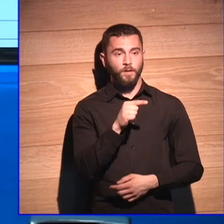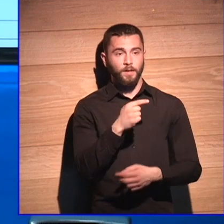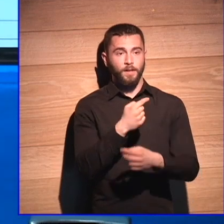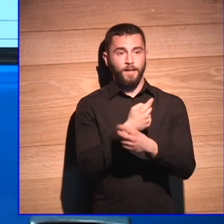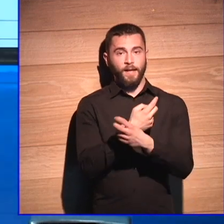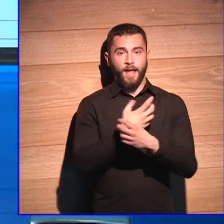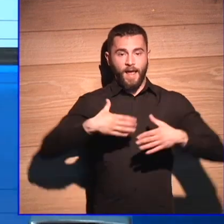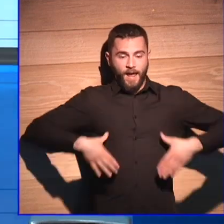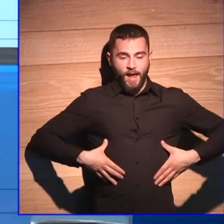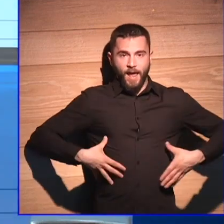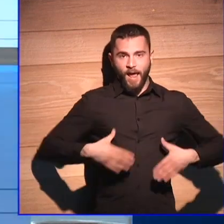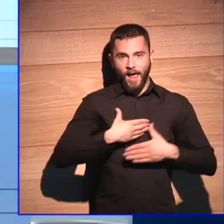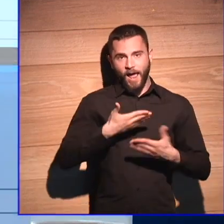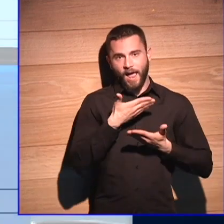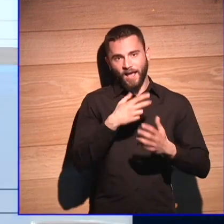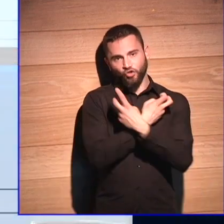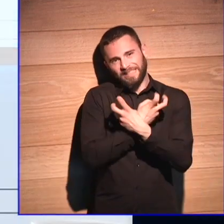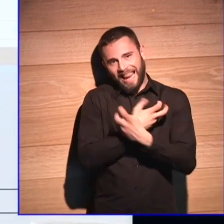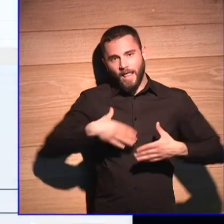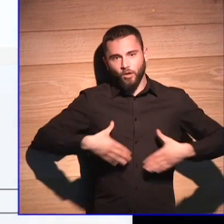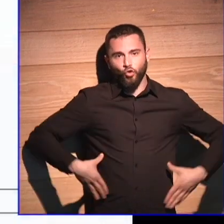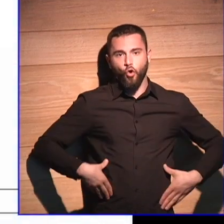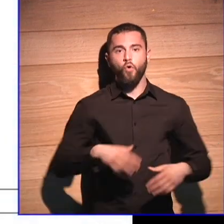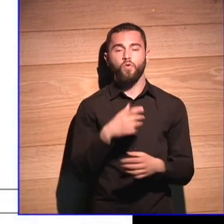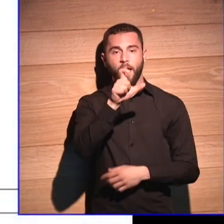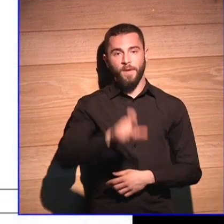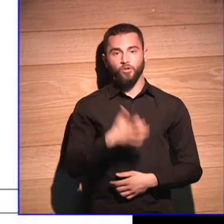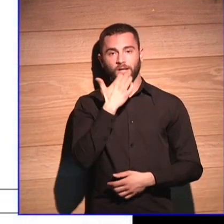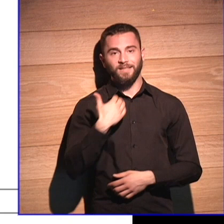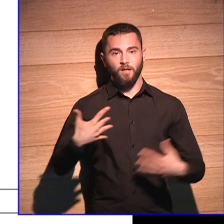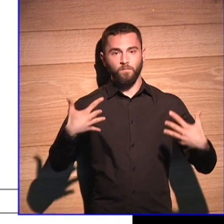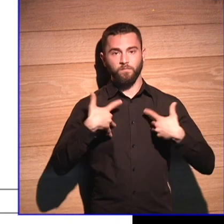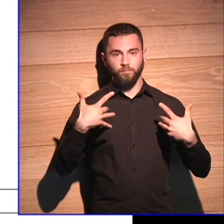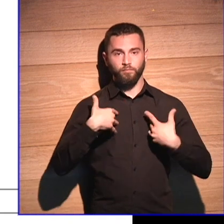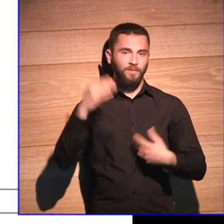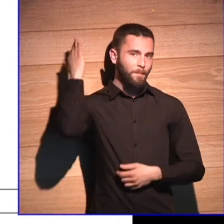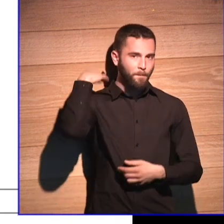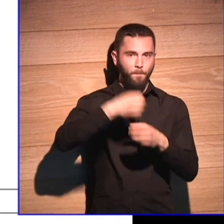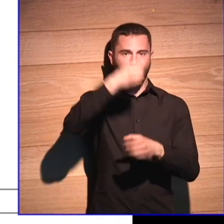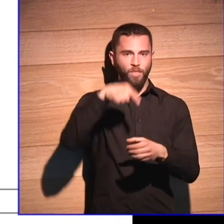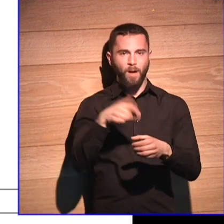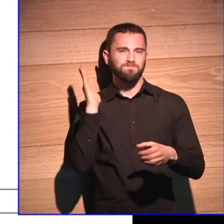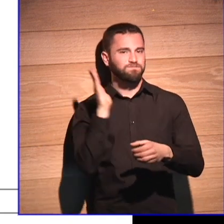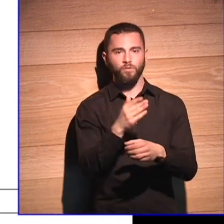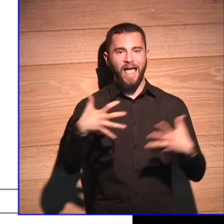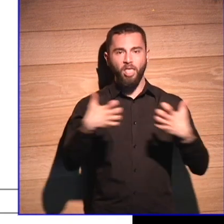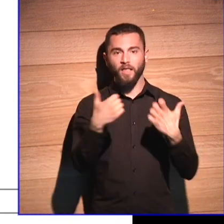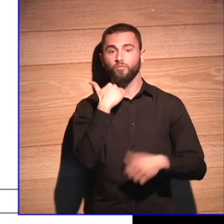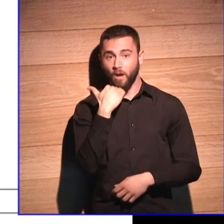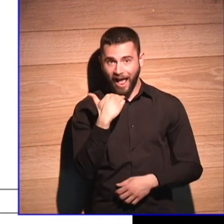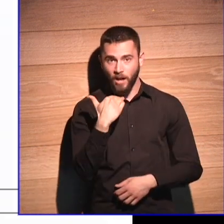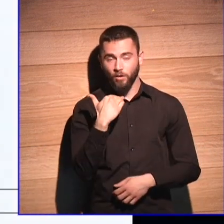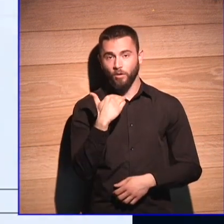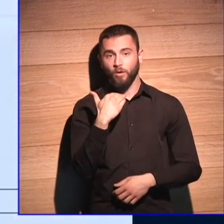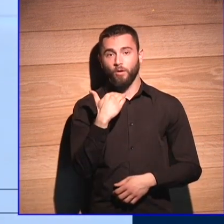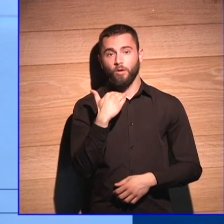de hecho, para una persona que ha sufrido una sección de la médula espinal por un accidente o lo que sea y que ha